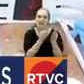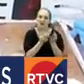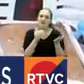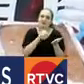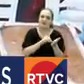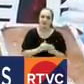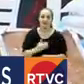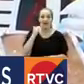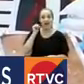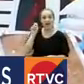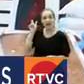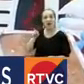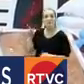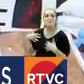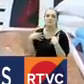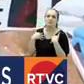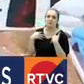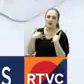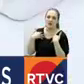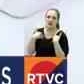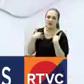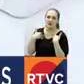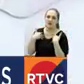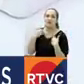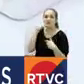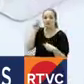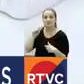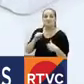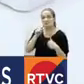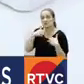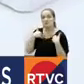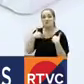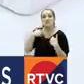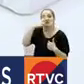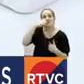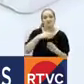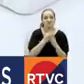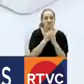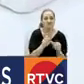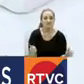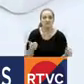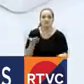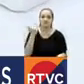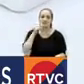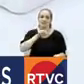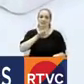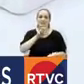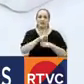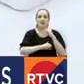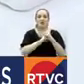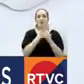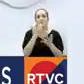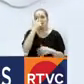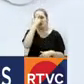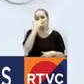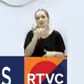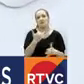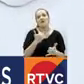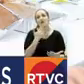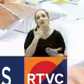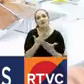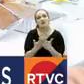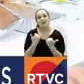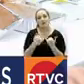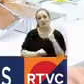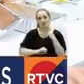Carmen Rosa, una víctima más de la violencia en el país, asegura que su hijo desapareció hace 17 años en Santa Marta. Hoy agradece por tener una